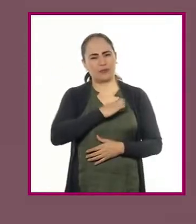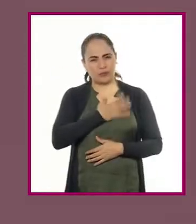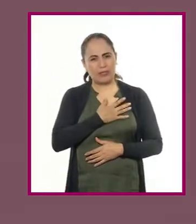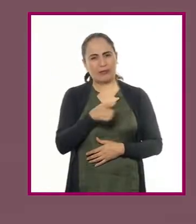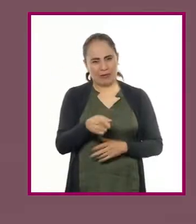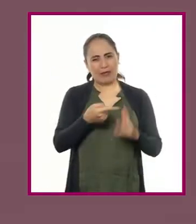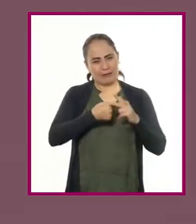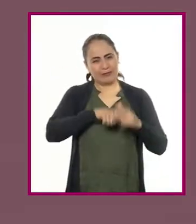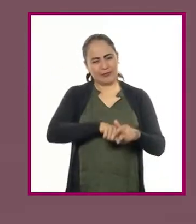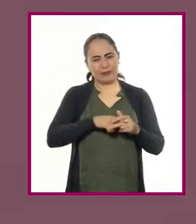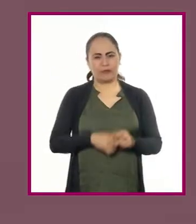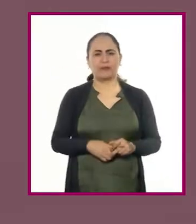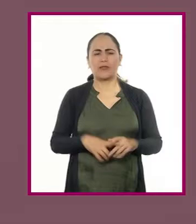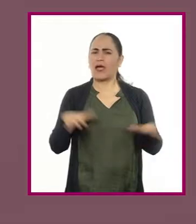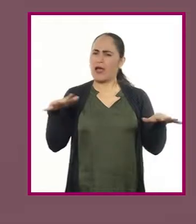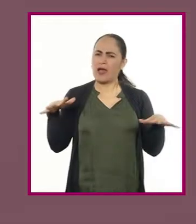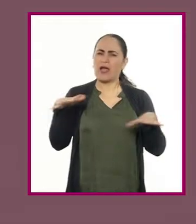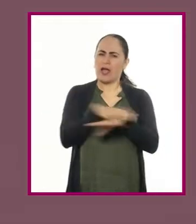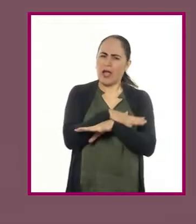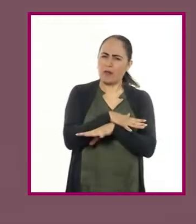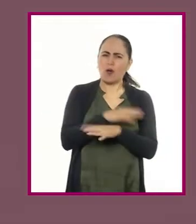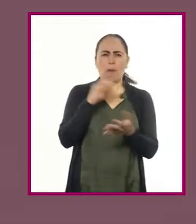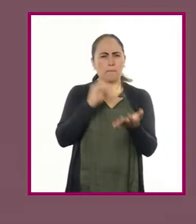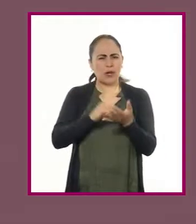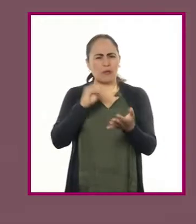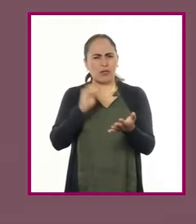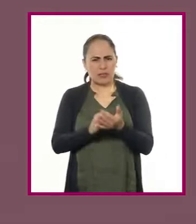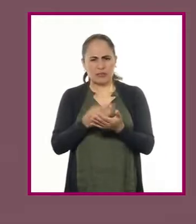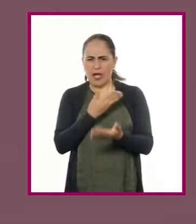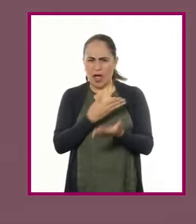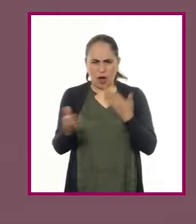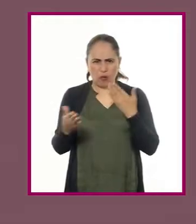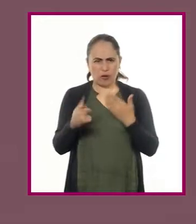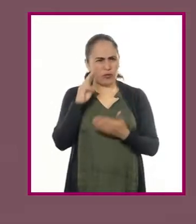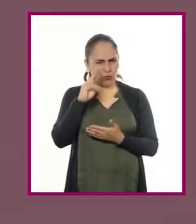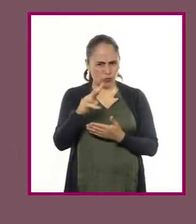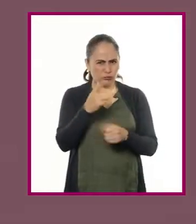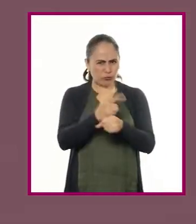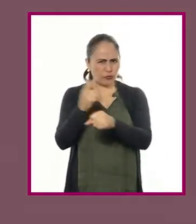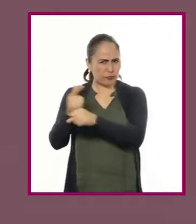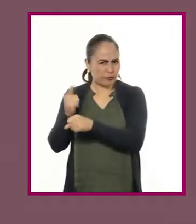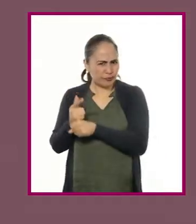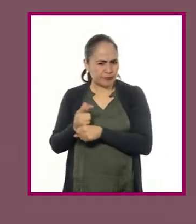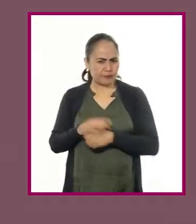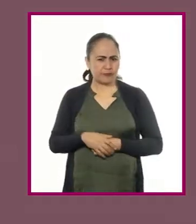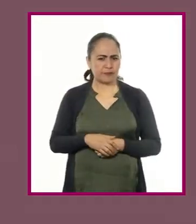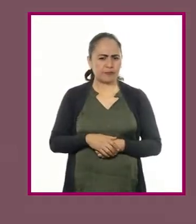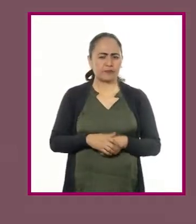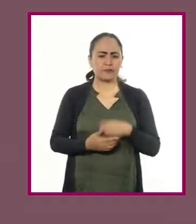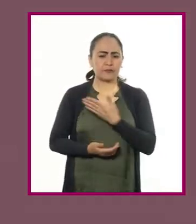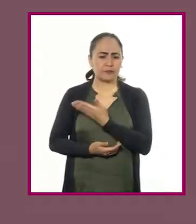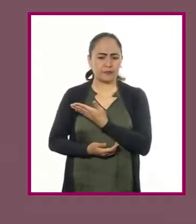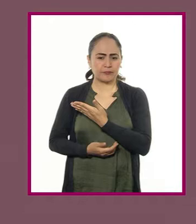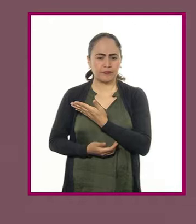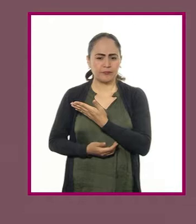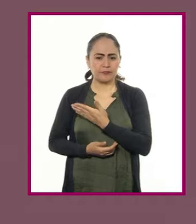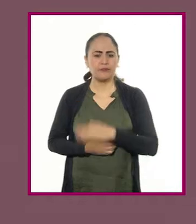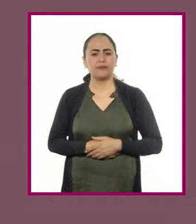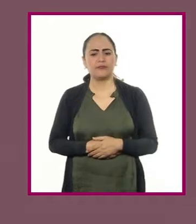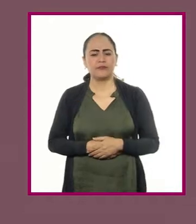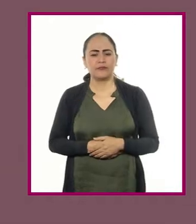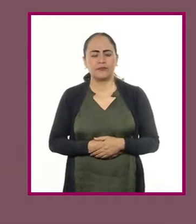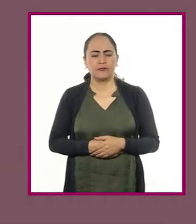¿Qué cambios y permanencias identificas en el nuevo orden social novohispano? ¿Conoces alguna forma de